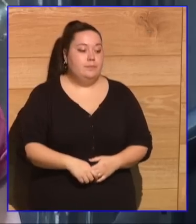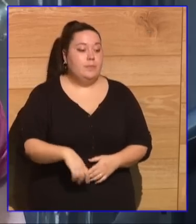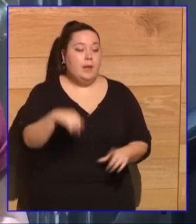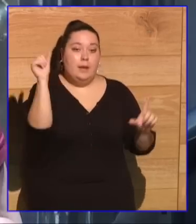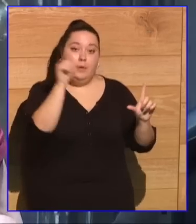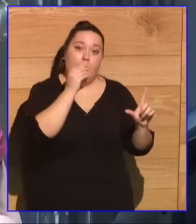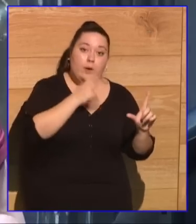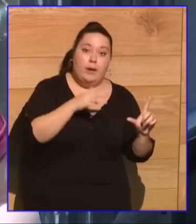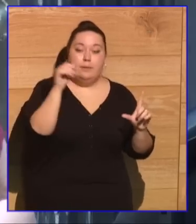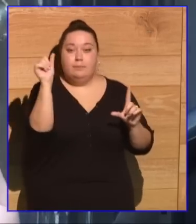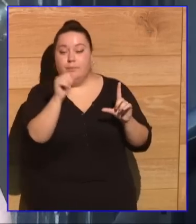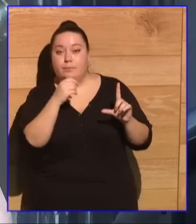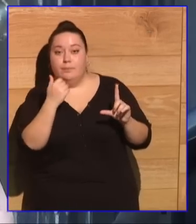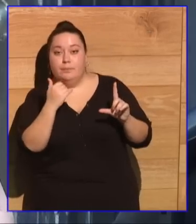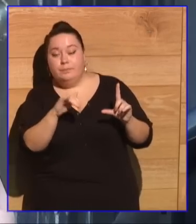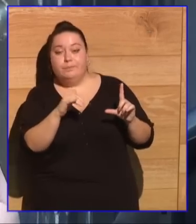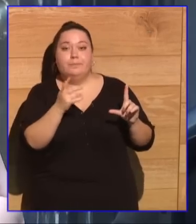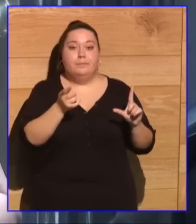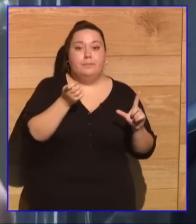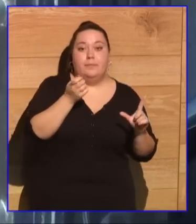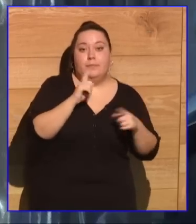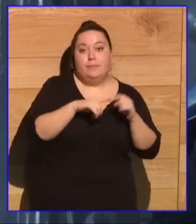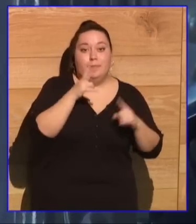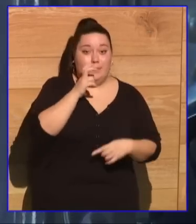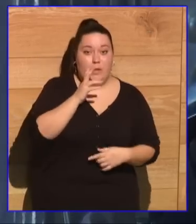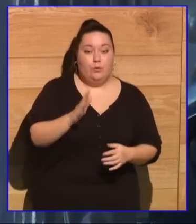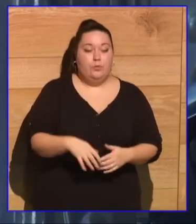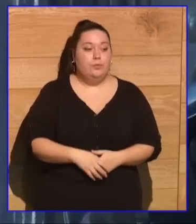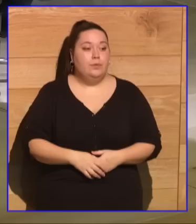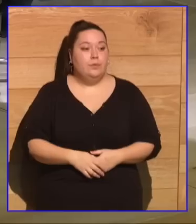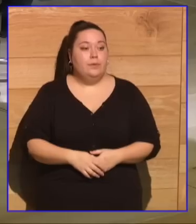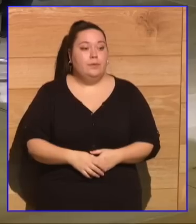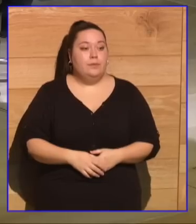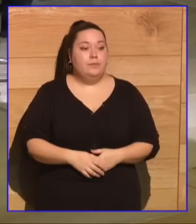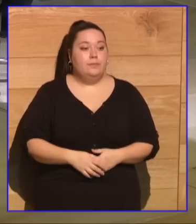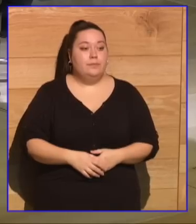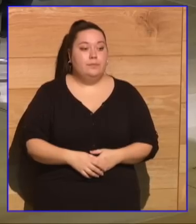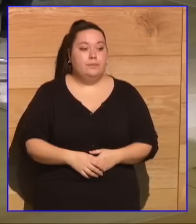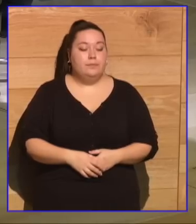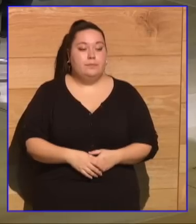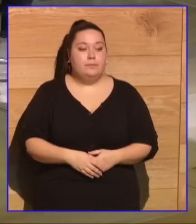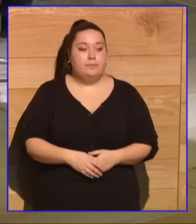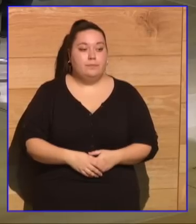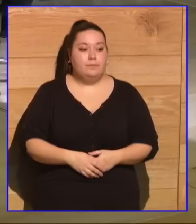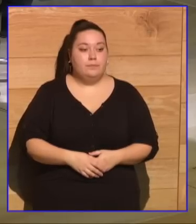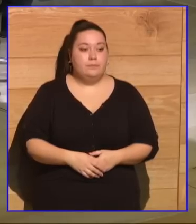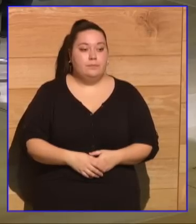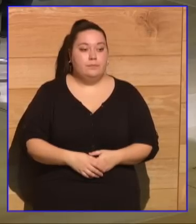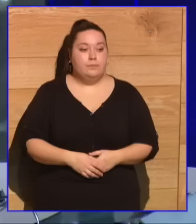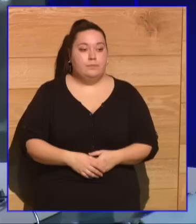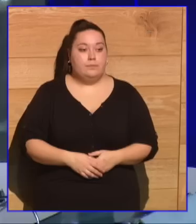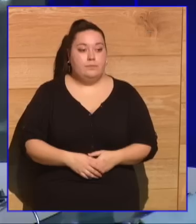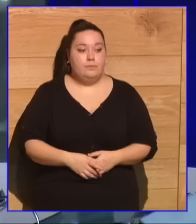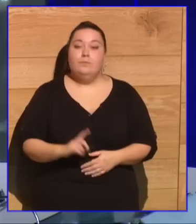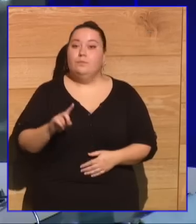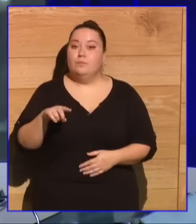terror buenas y películas de terror malas. Esta película, para empezar, visualmente vuela altísimo. Vuela altísimo. Y luego